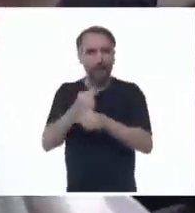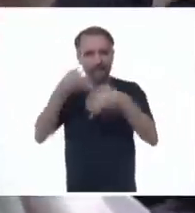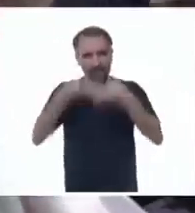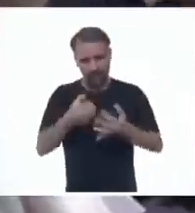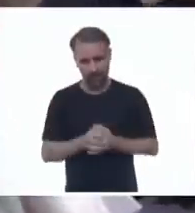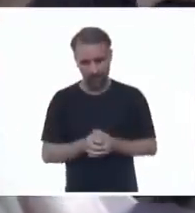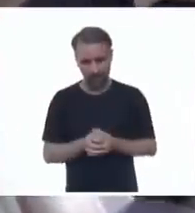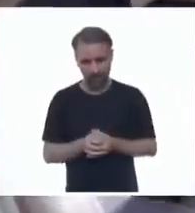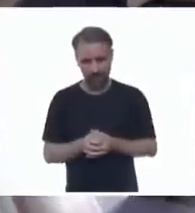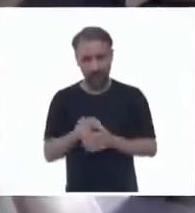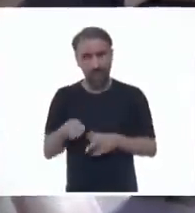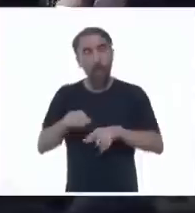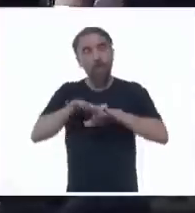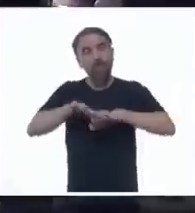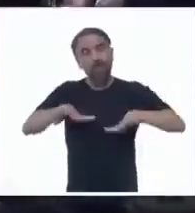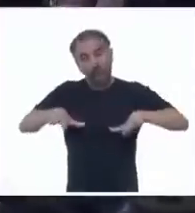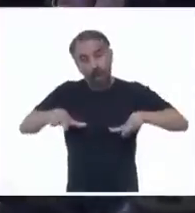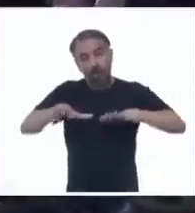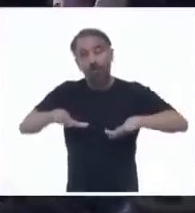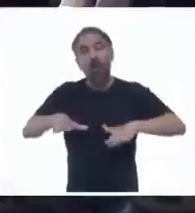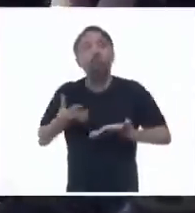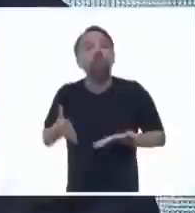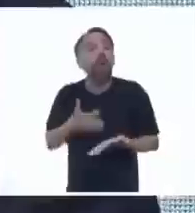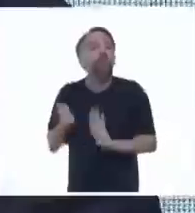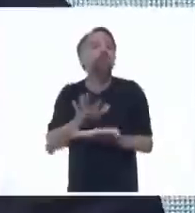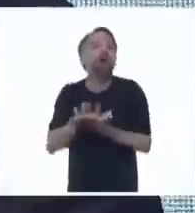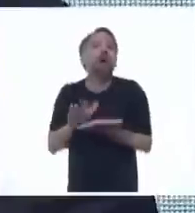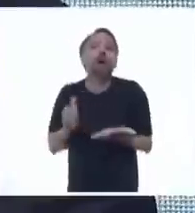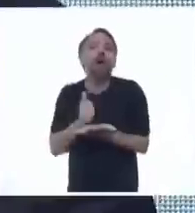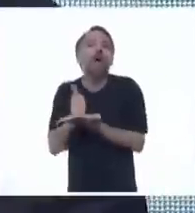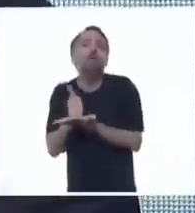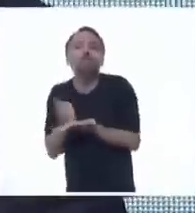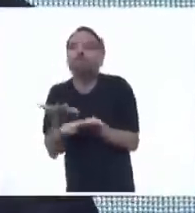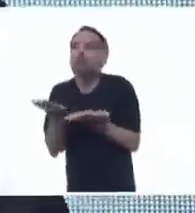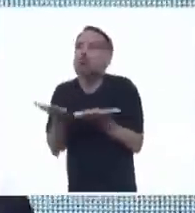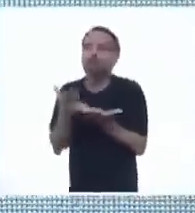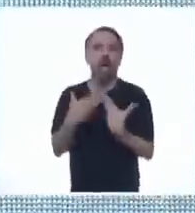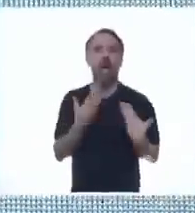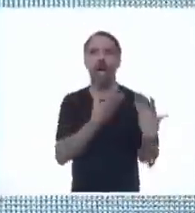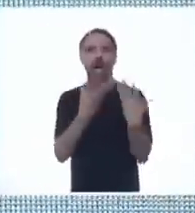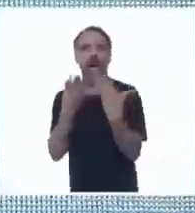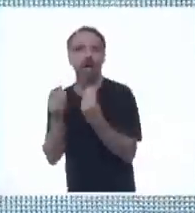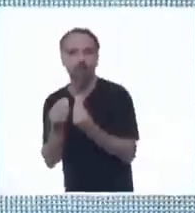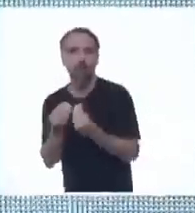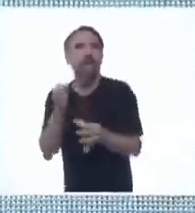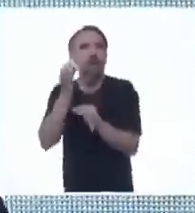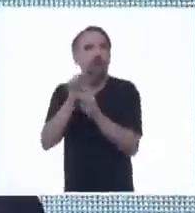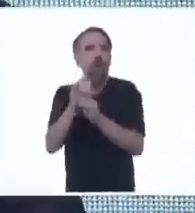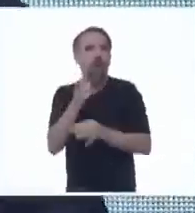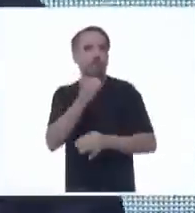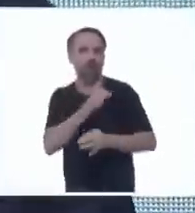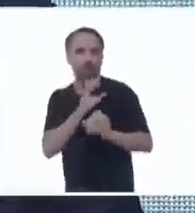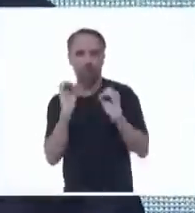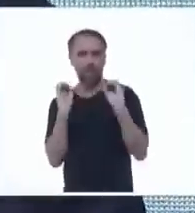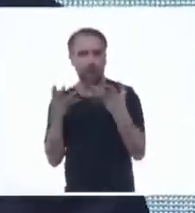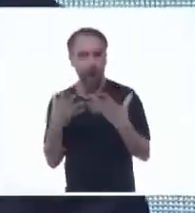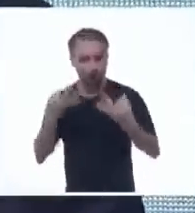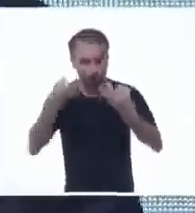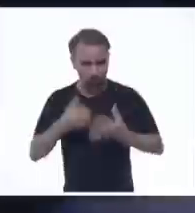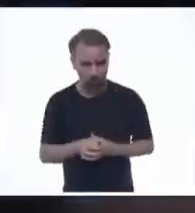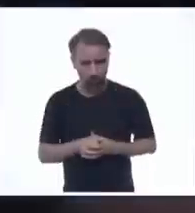esos chicos que esperan que nuestra escuela y nuestra universidad sean mejores y mejores, de